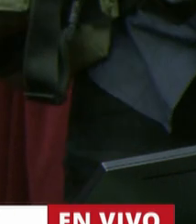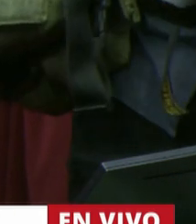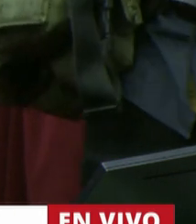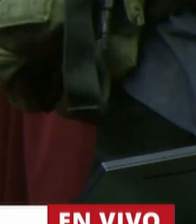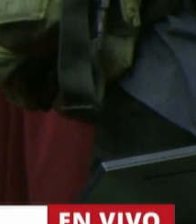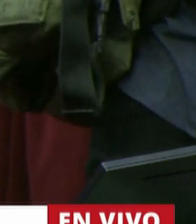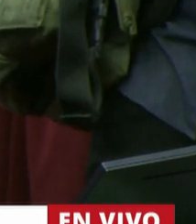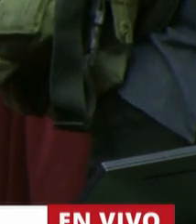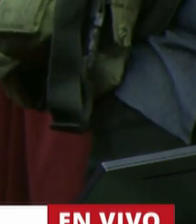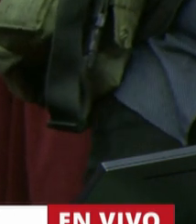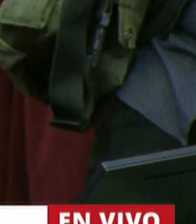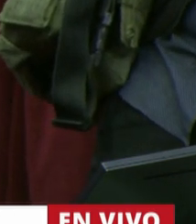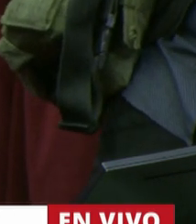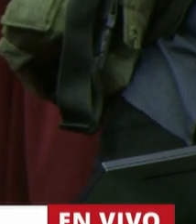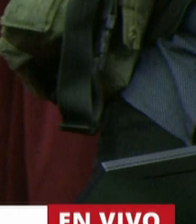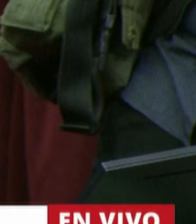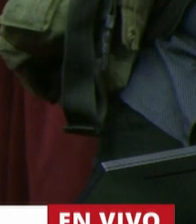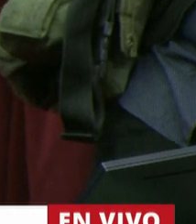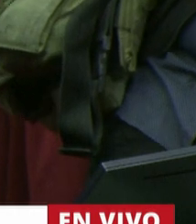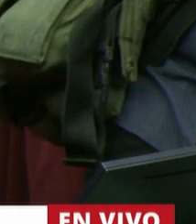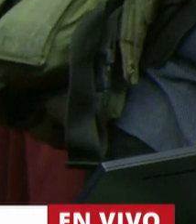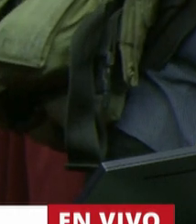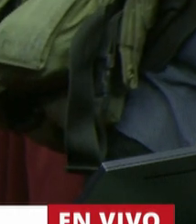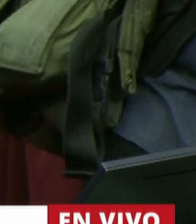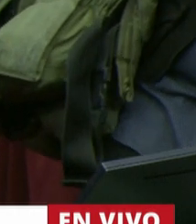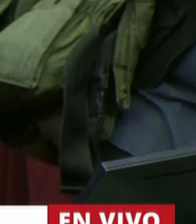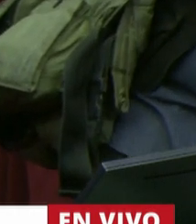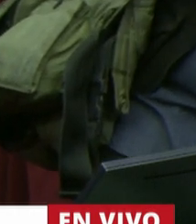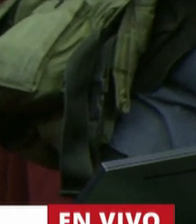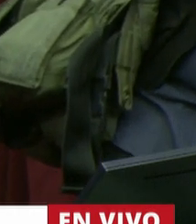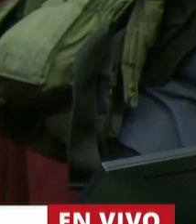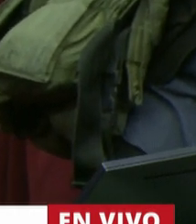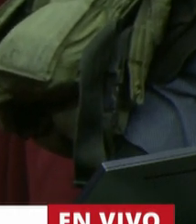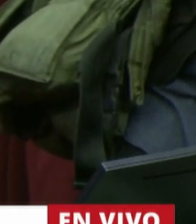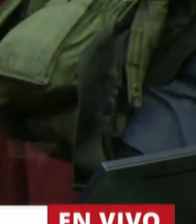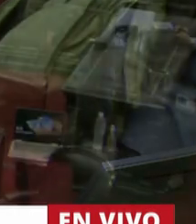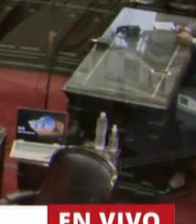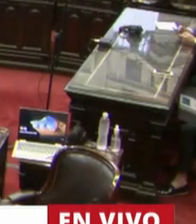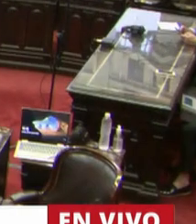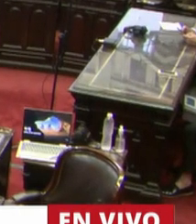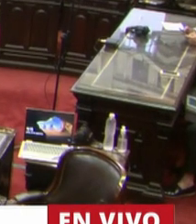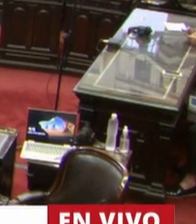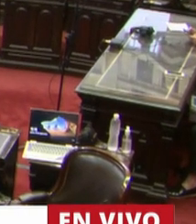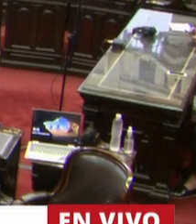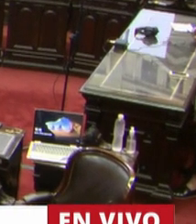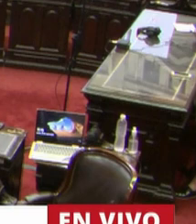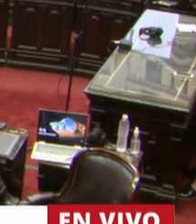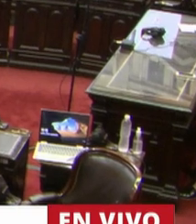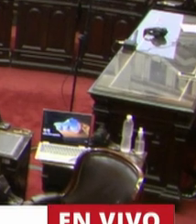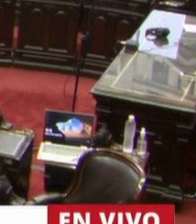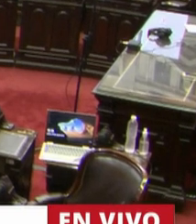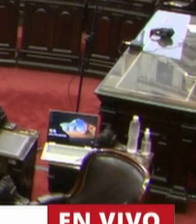remota queda abierta la sesión especial conforme al requerimiento efectuado por los diputados y diputadas en